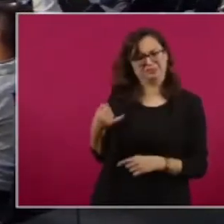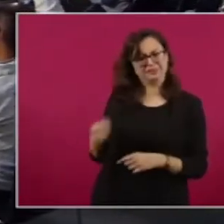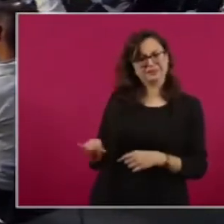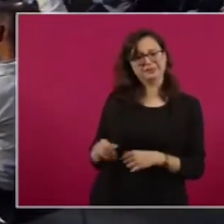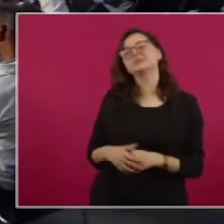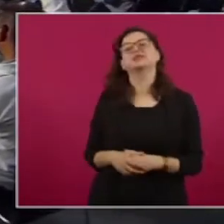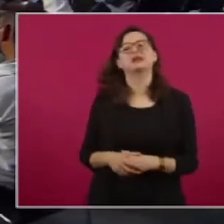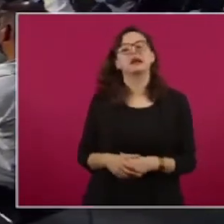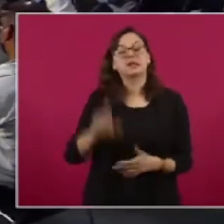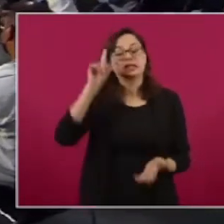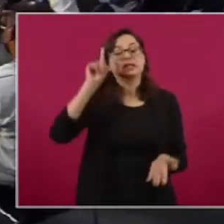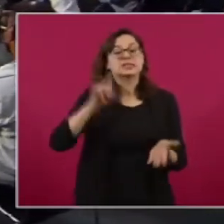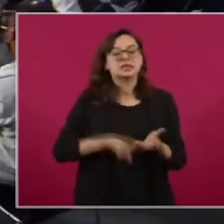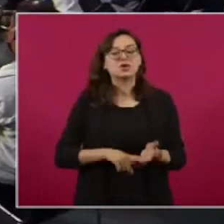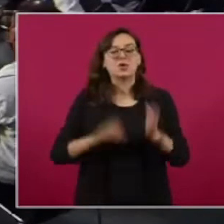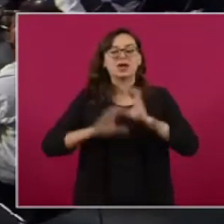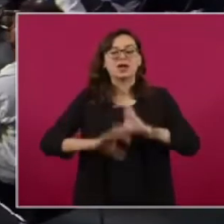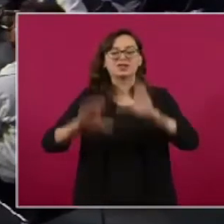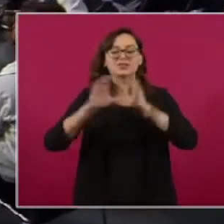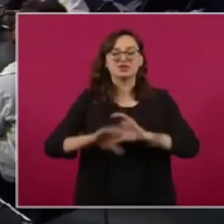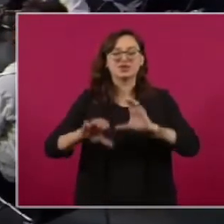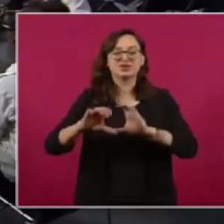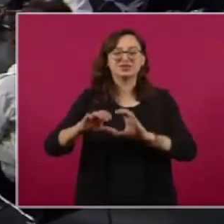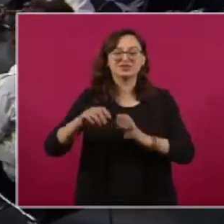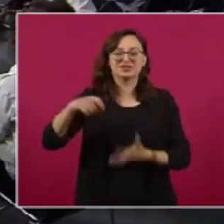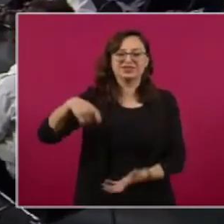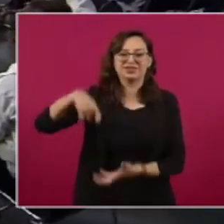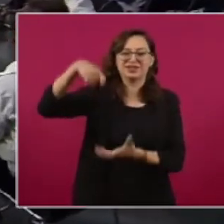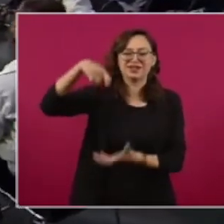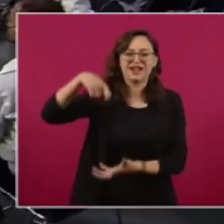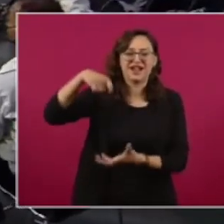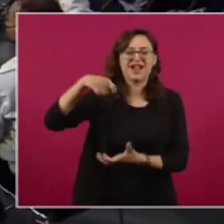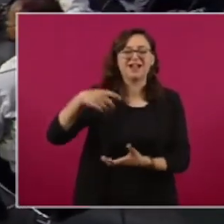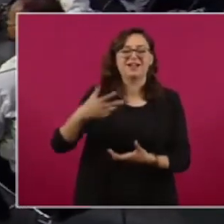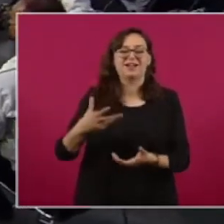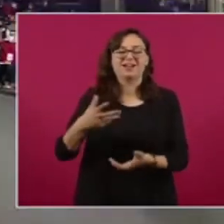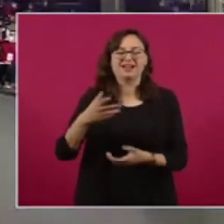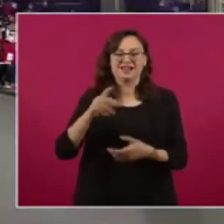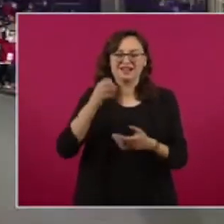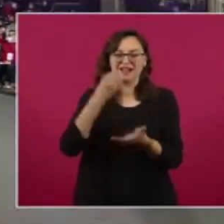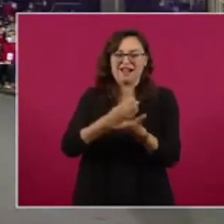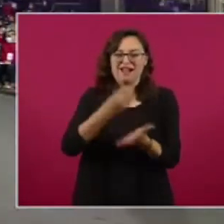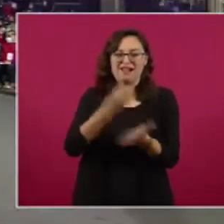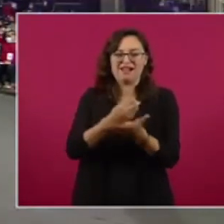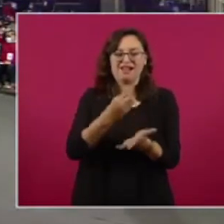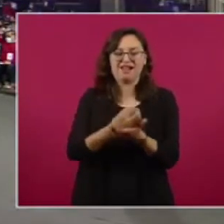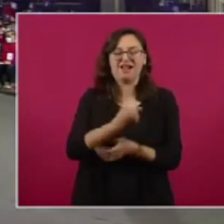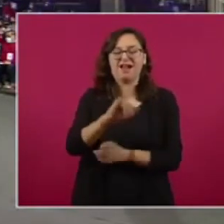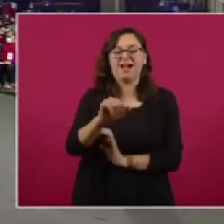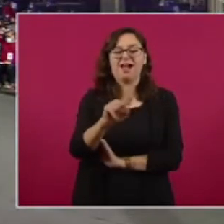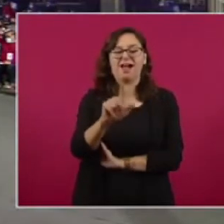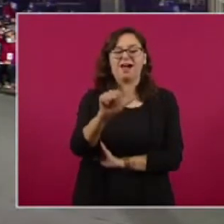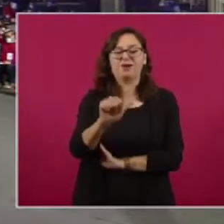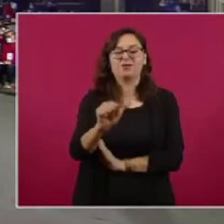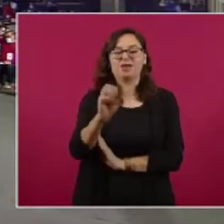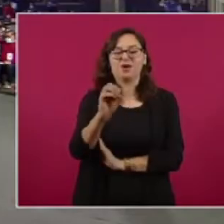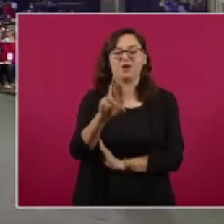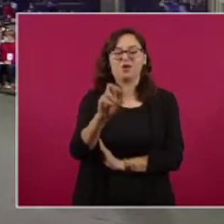Así se llama, ¿no? Sí, sí. A ver si la buscan y la escuchamos. ¿Y pero hay muchos